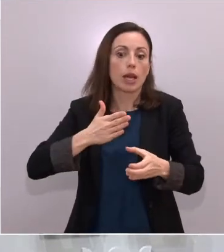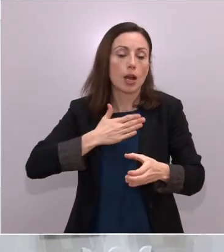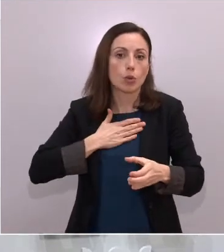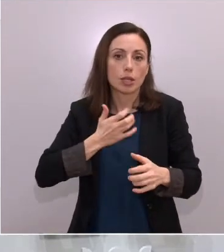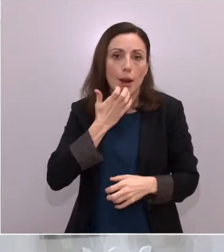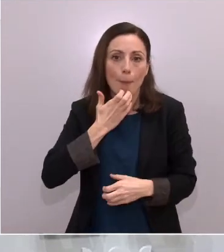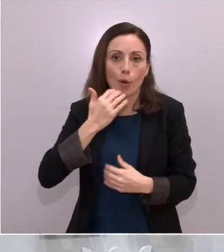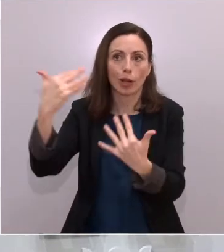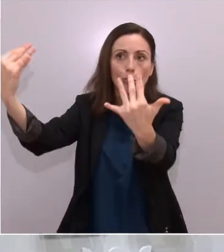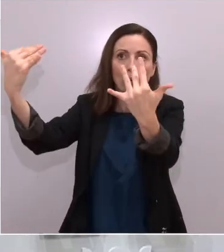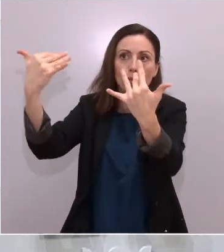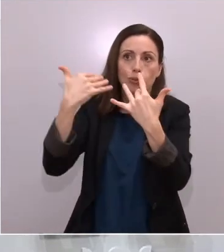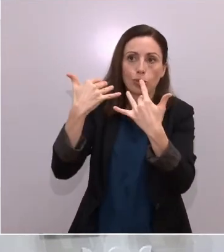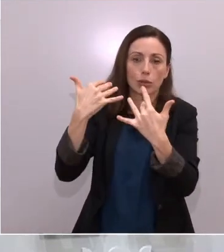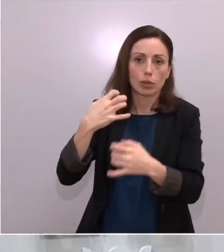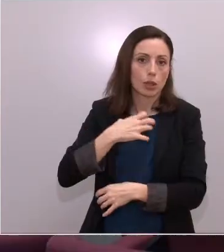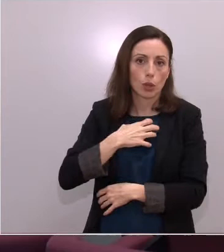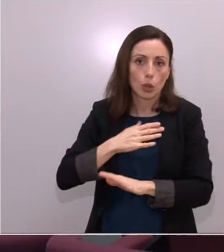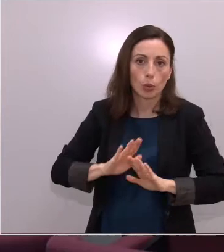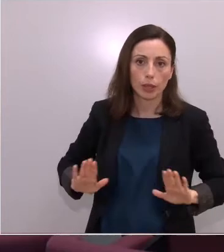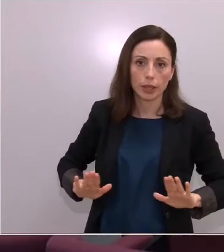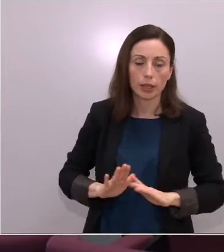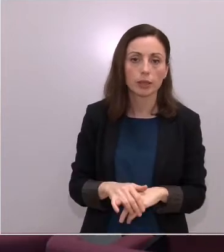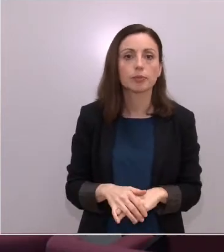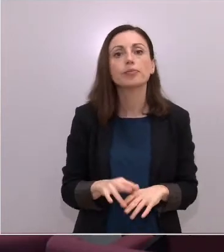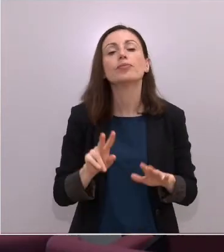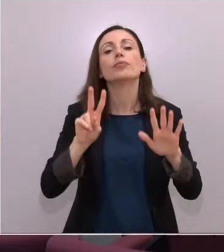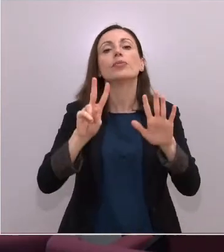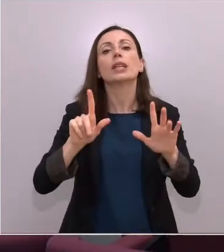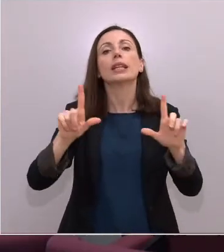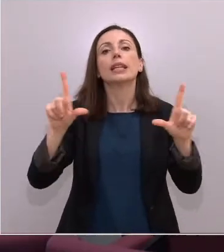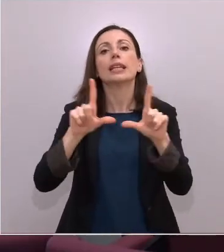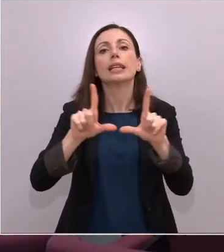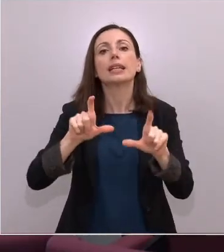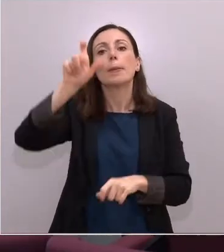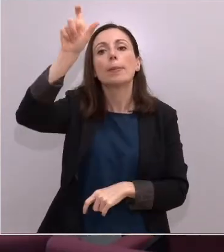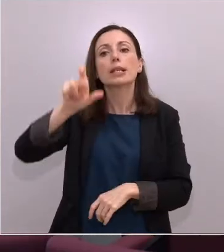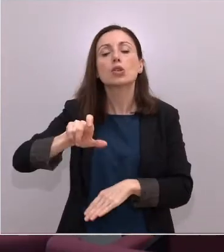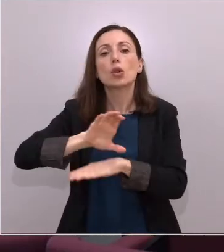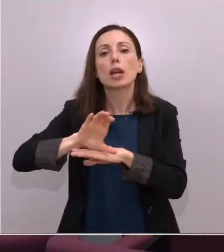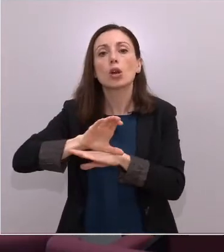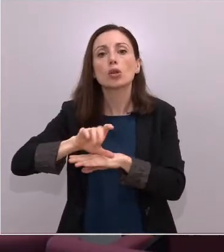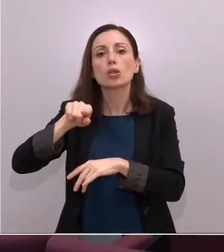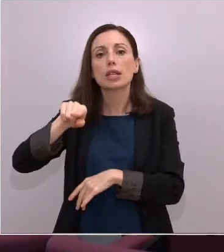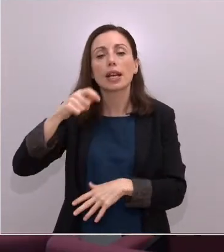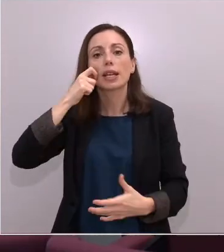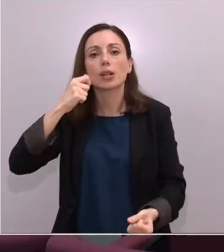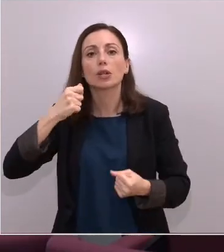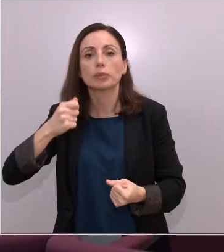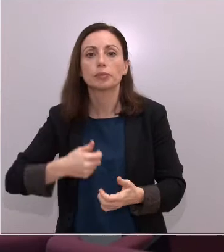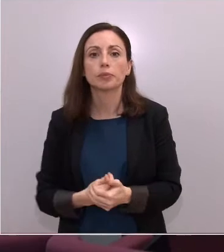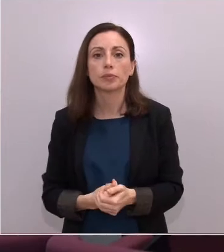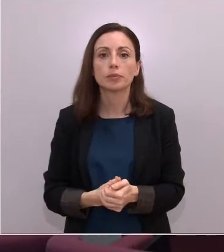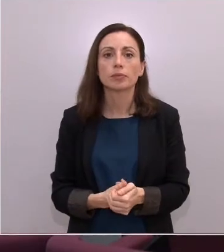el desconfinamiento ya se está iniciando. También de 7 Televisión para el consejero Manuel Villegas. Preguntan si tenemos datos de la incidencia de